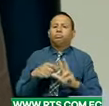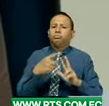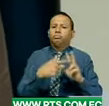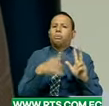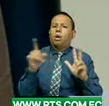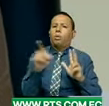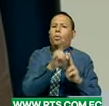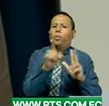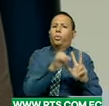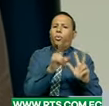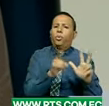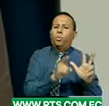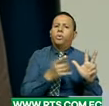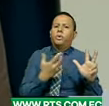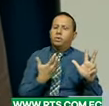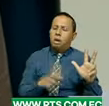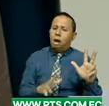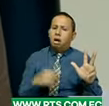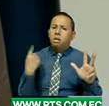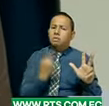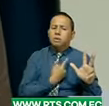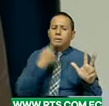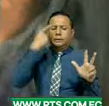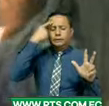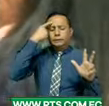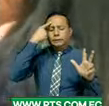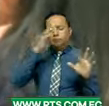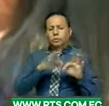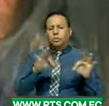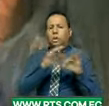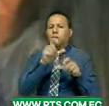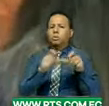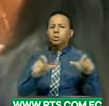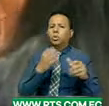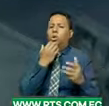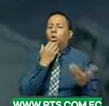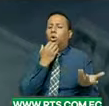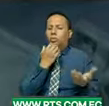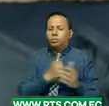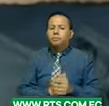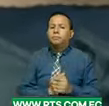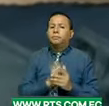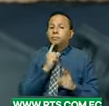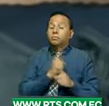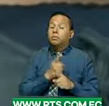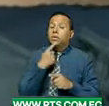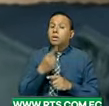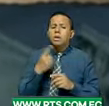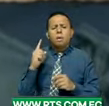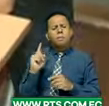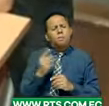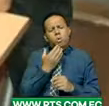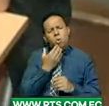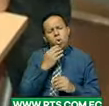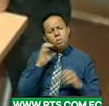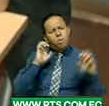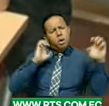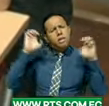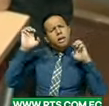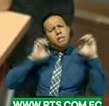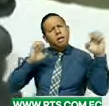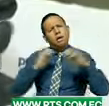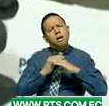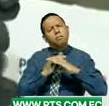Entonces, por eso es que nosotros pedimos la corresponsabilidad ciudadana. En ese sentido, dijo que una de las estrategias para combatir a las variantes